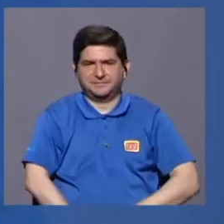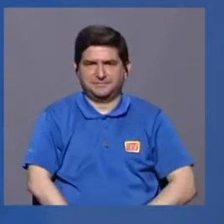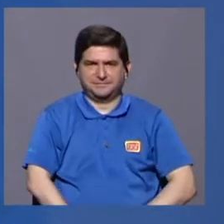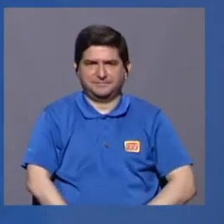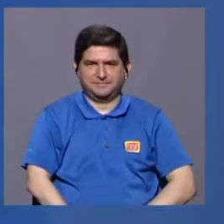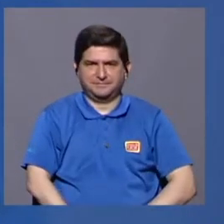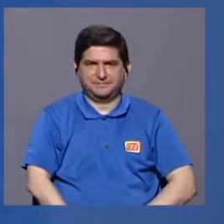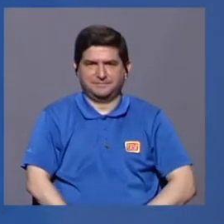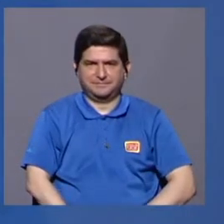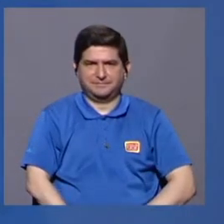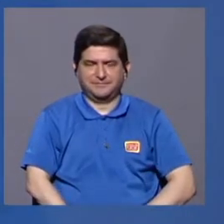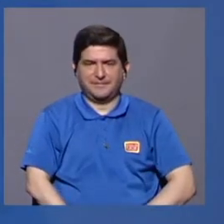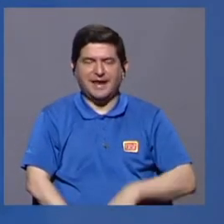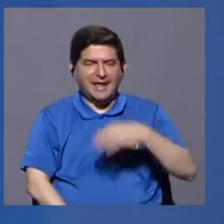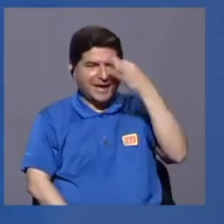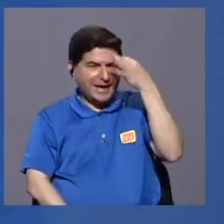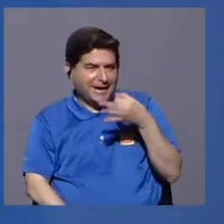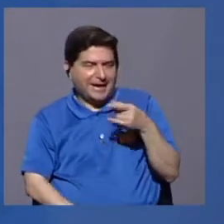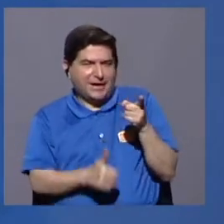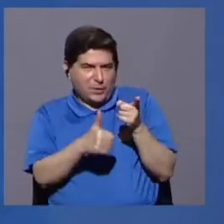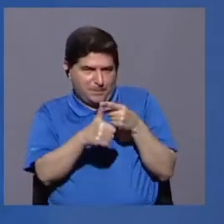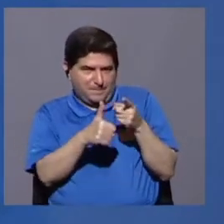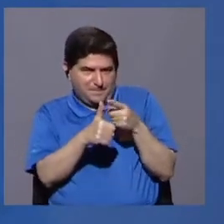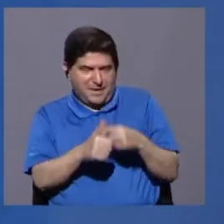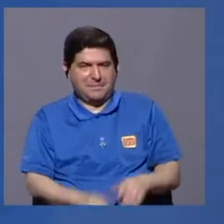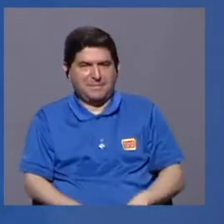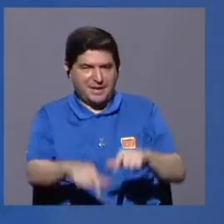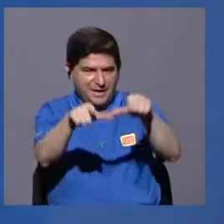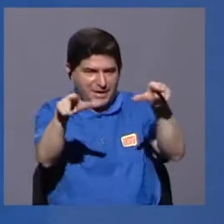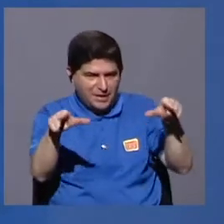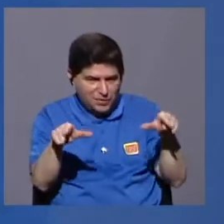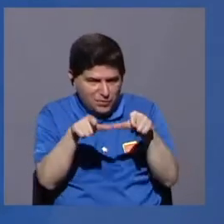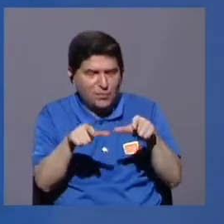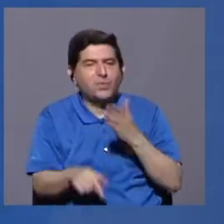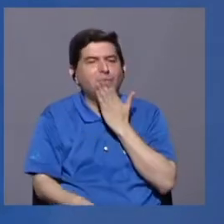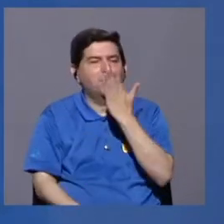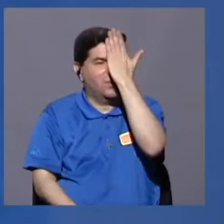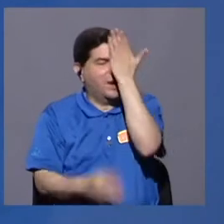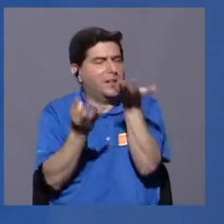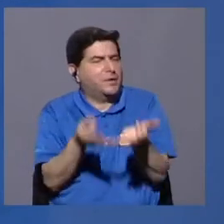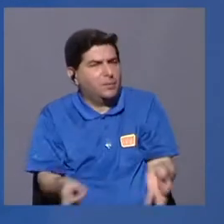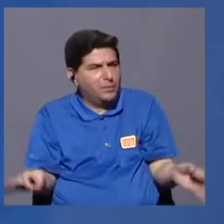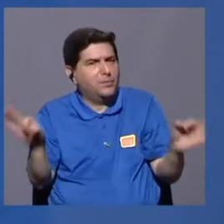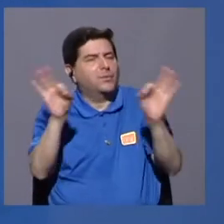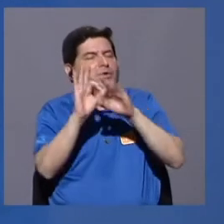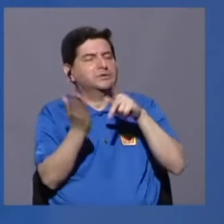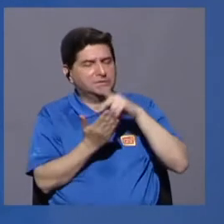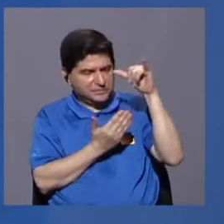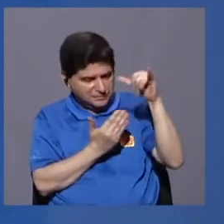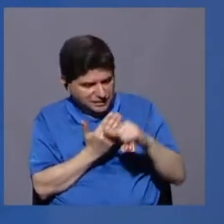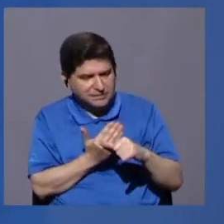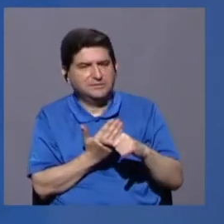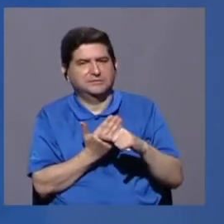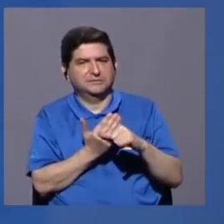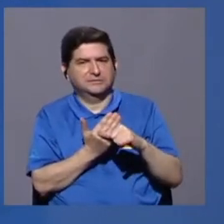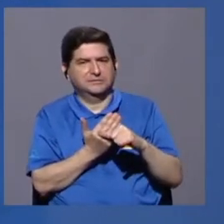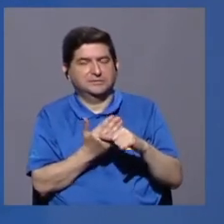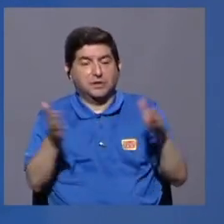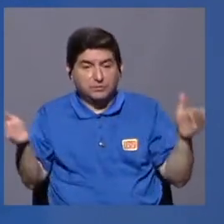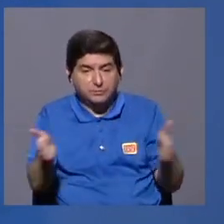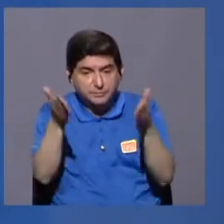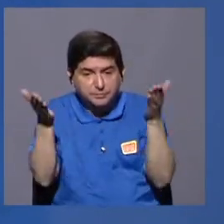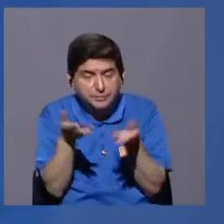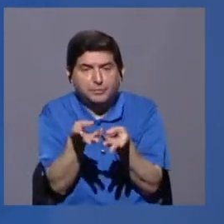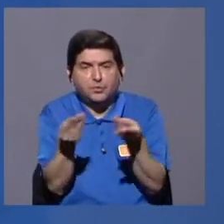Creo que primero para la zona de Talamanca es sumamente importante debido a que promueve